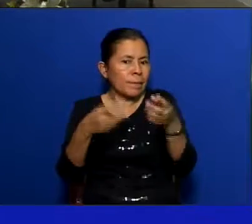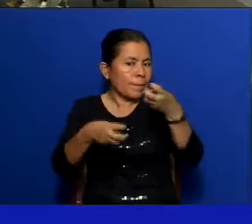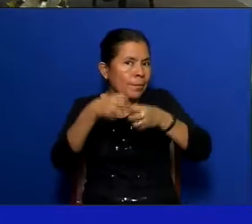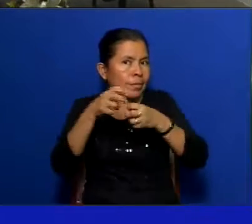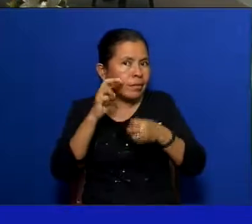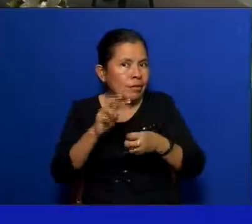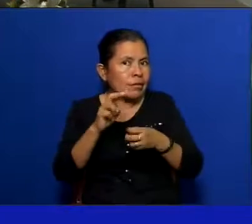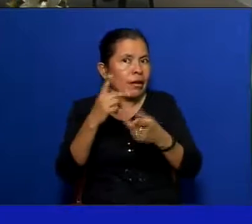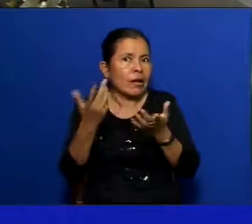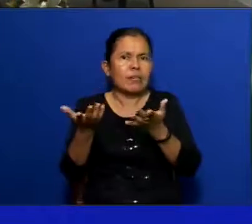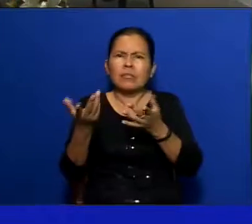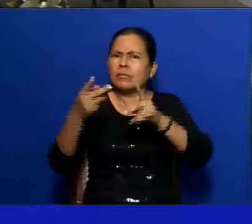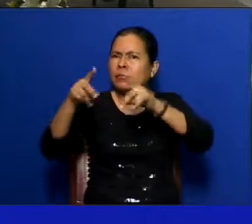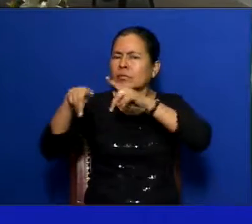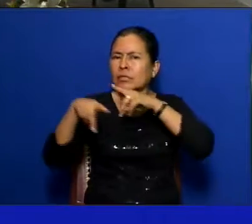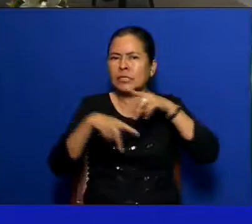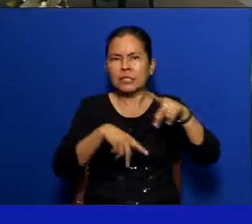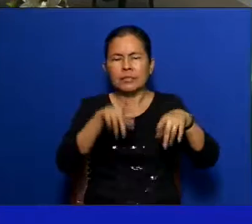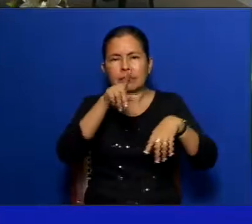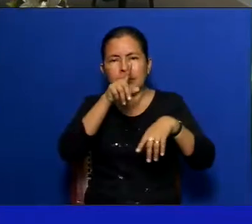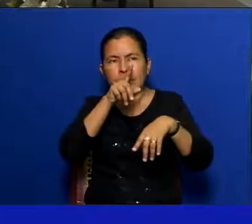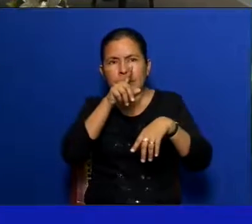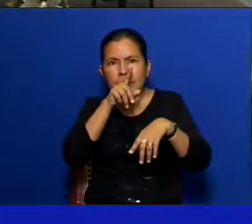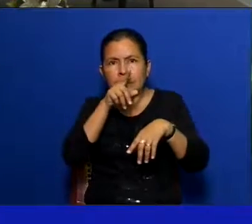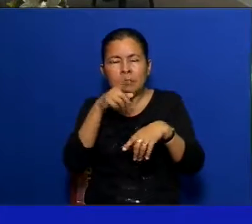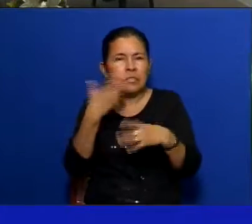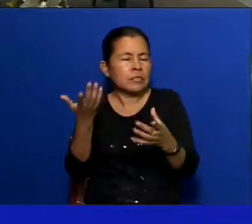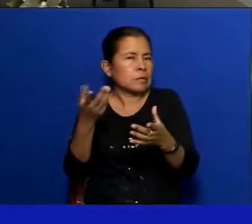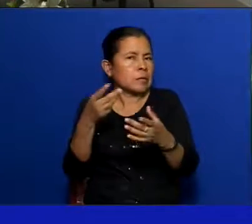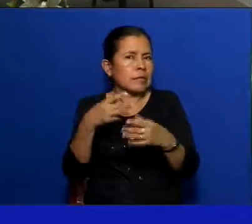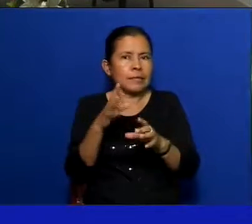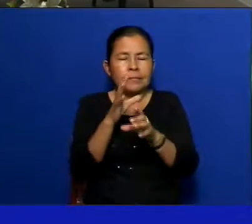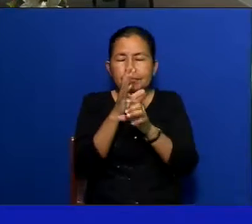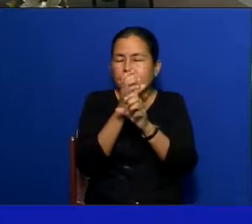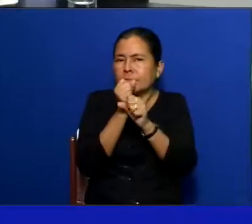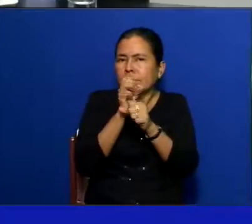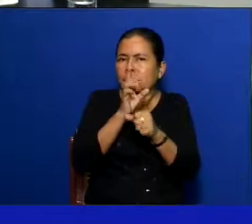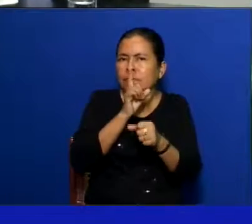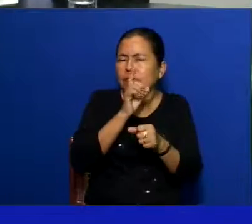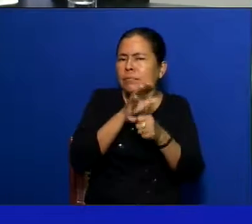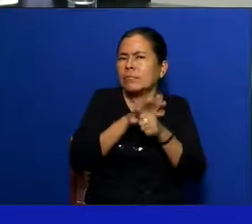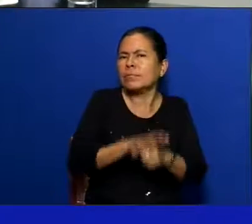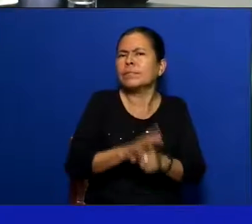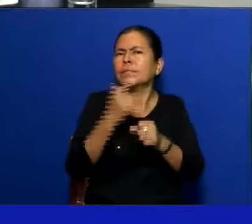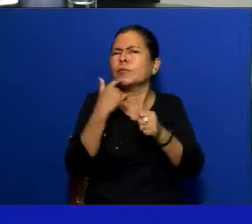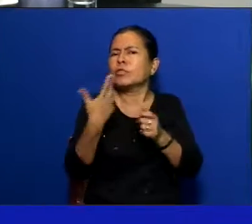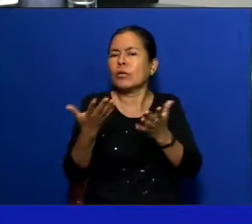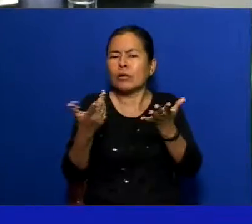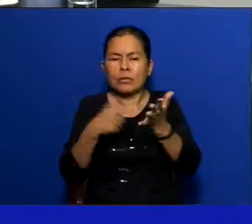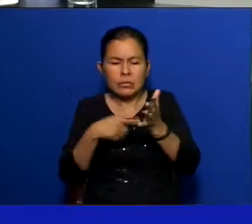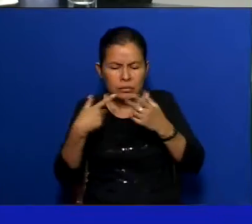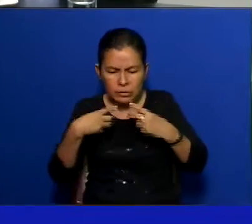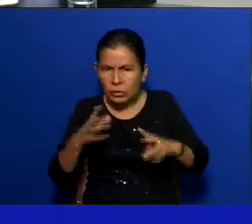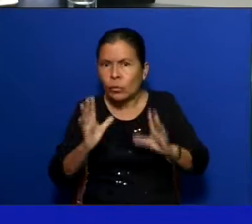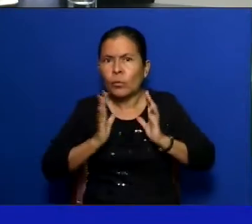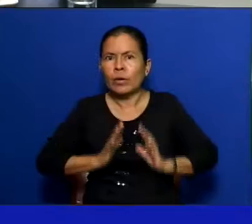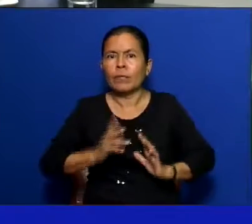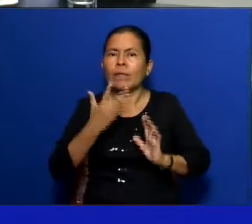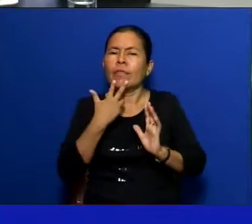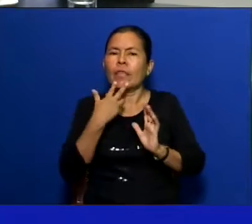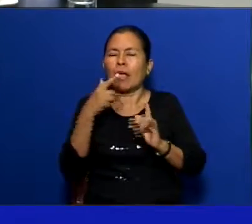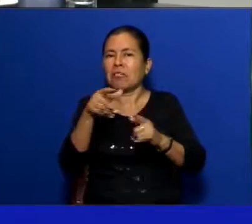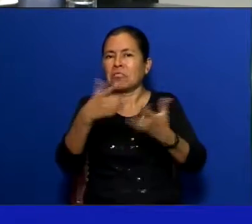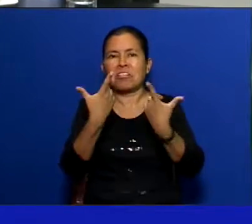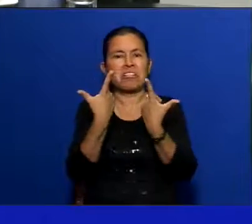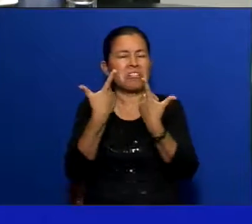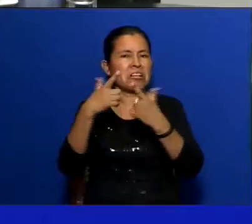esa es una población que podía quedar en la impunidad, es decir, no se podía demostrar ese delito y el agresor quedaba totalmente